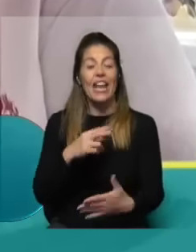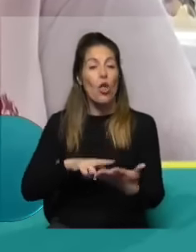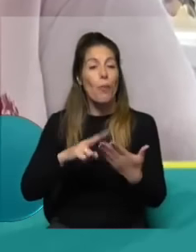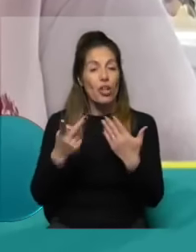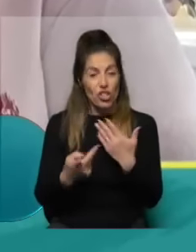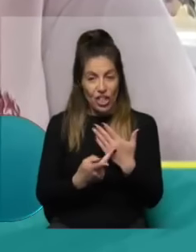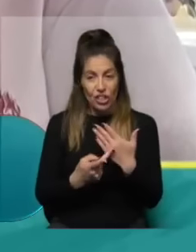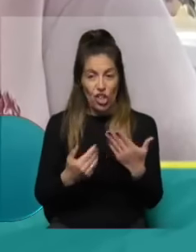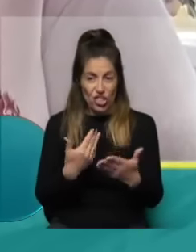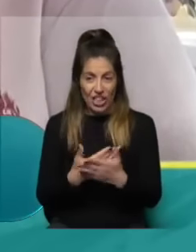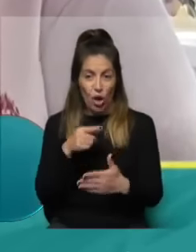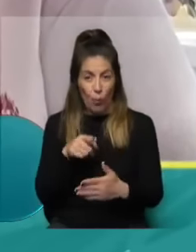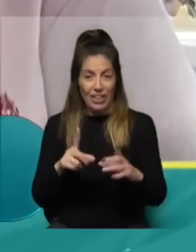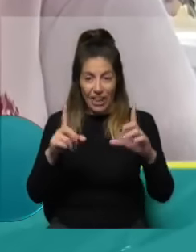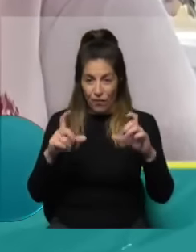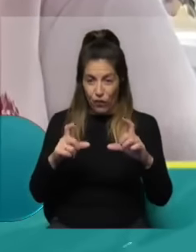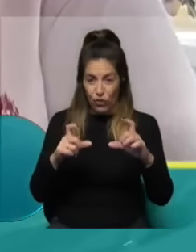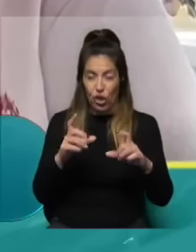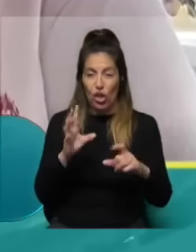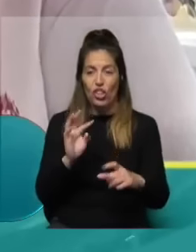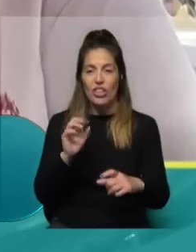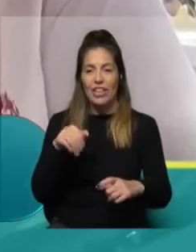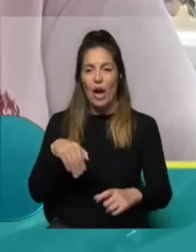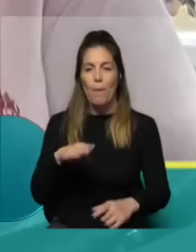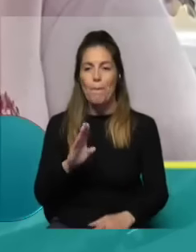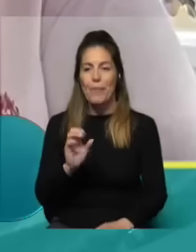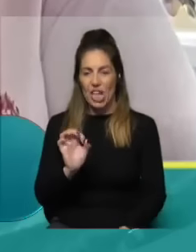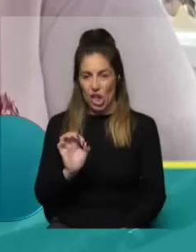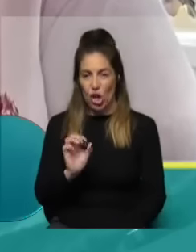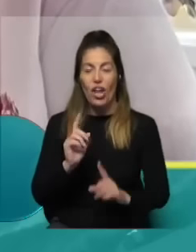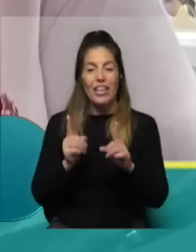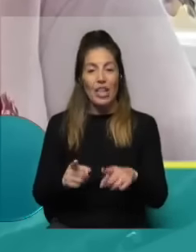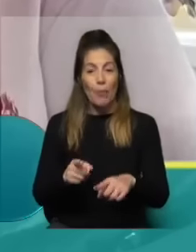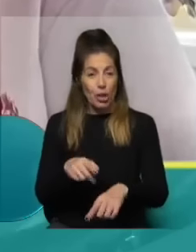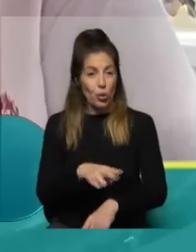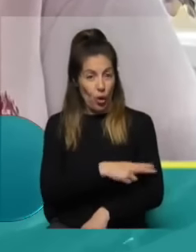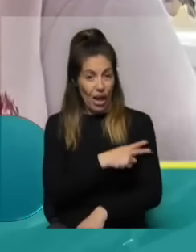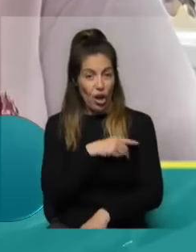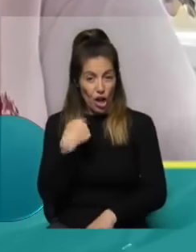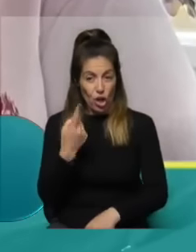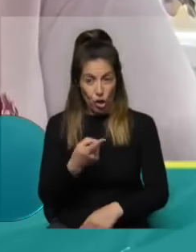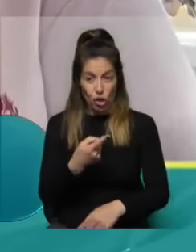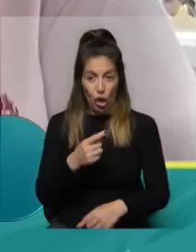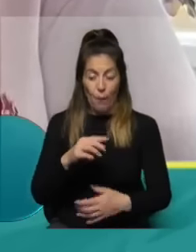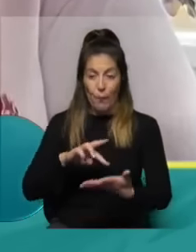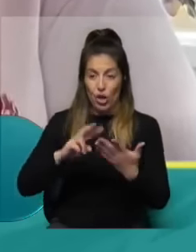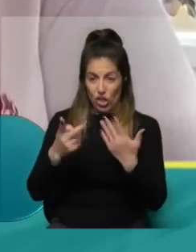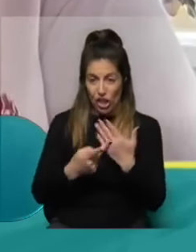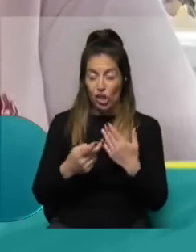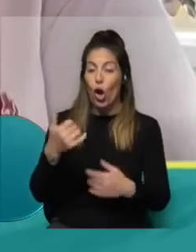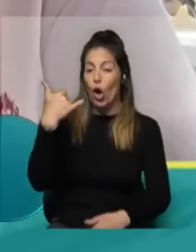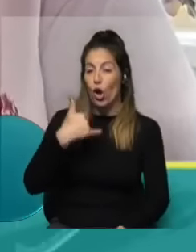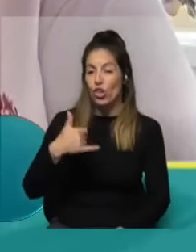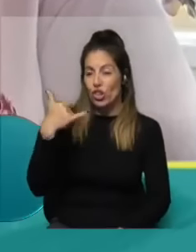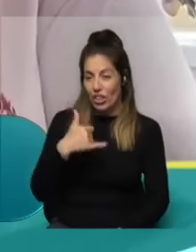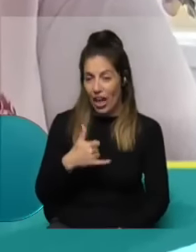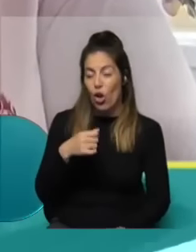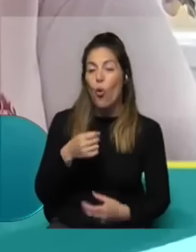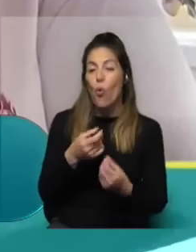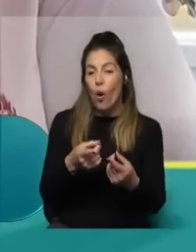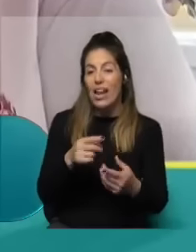cercanos, como este de fototrampeo y sé que también tenés un cargo alto en otro tipo de proyectos. Contanos a nosotros, contale a la gente cuáles